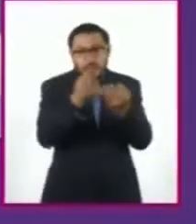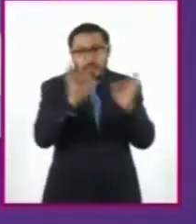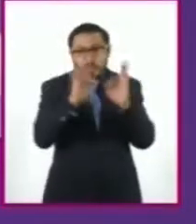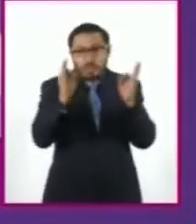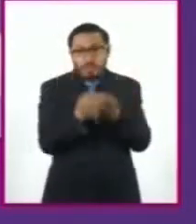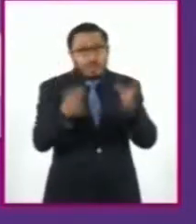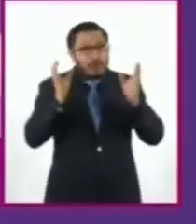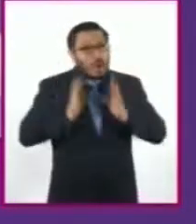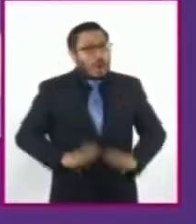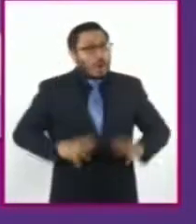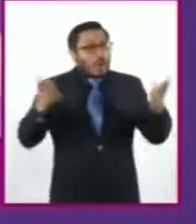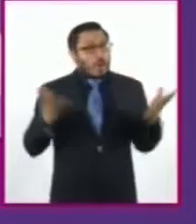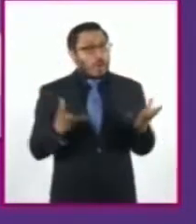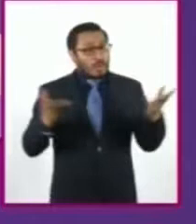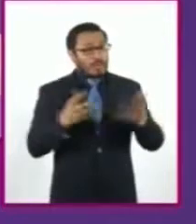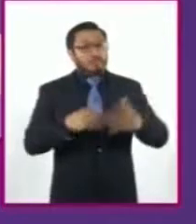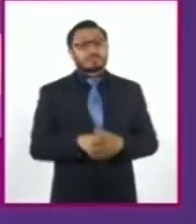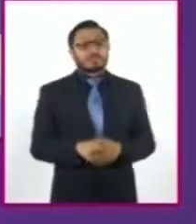en que logró hacerlo.